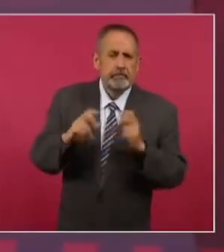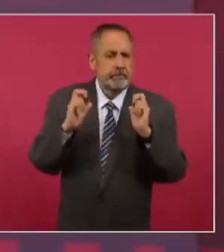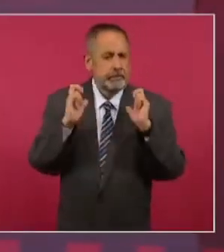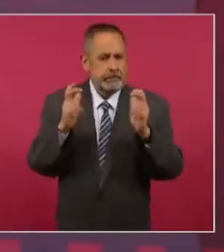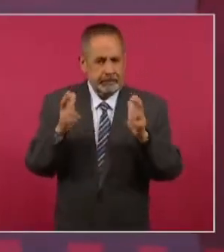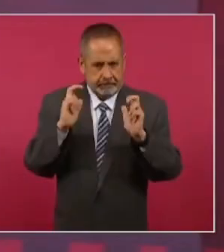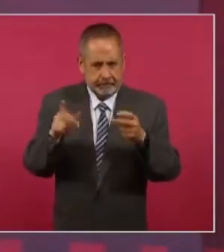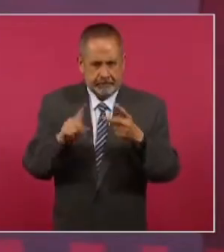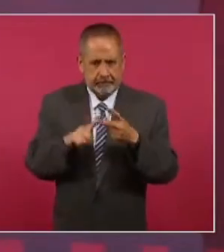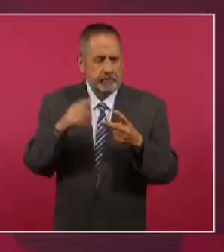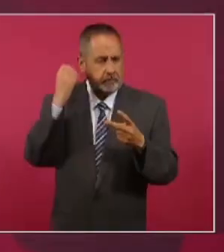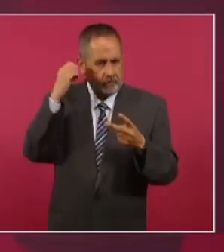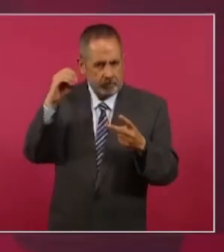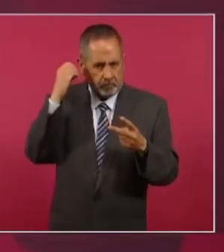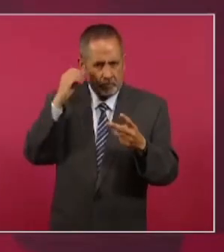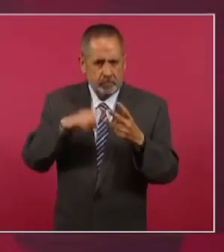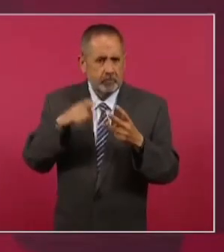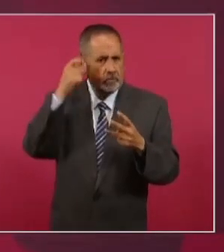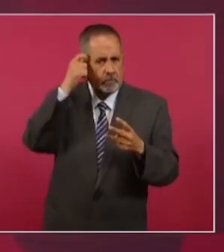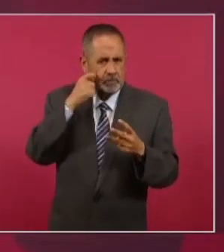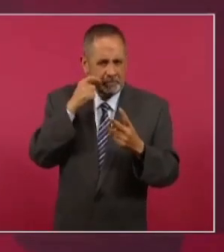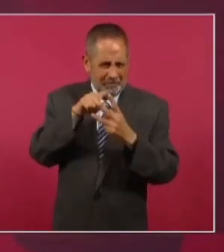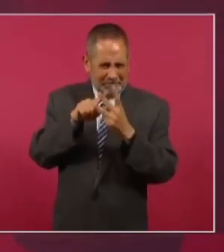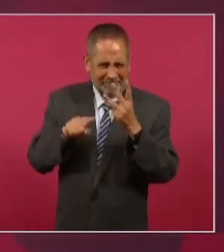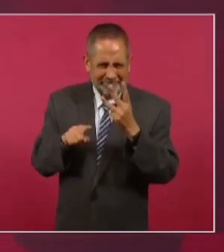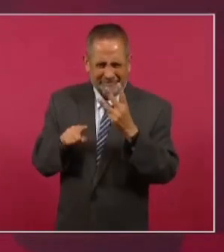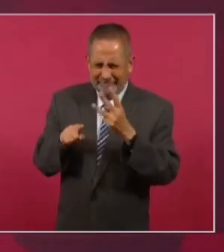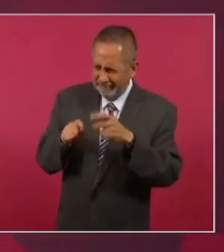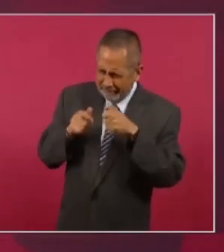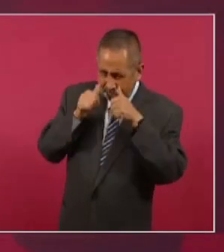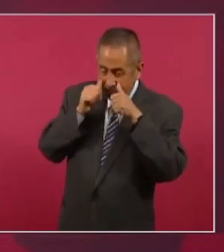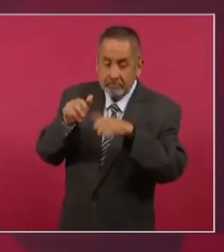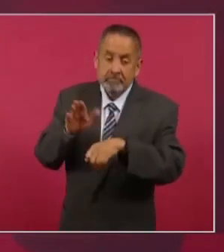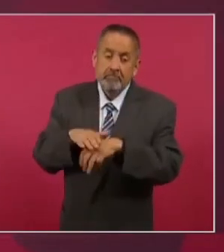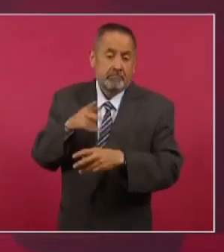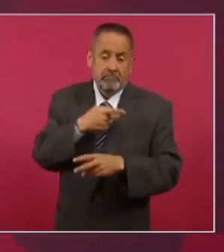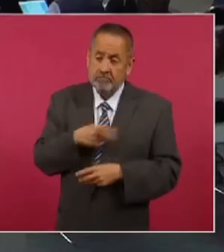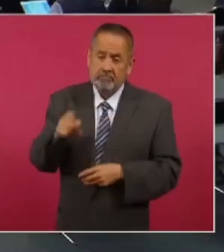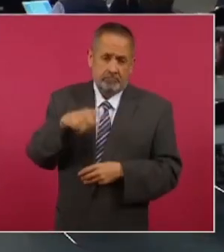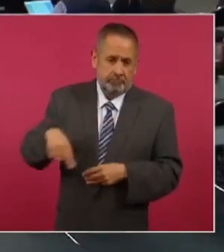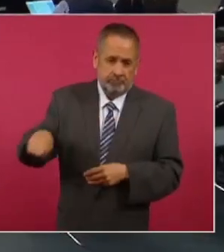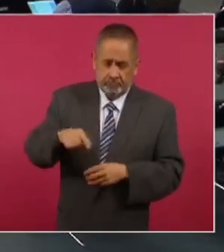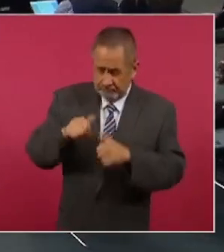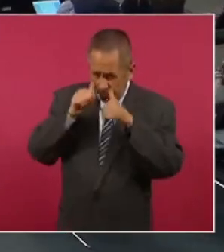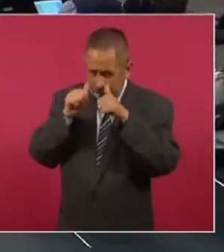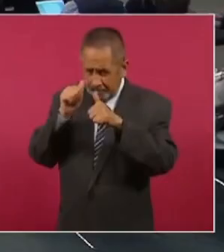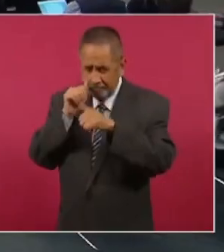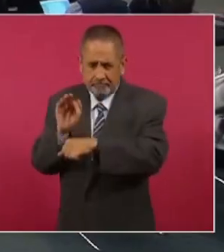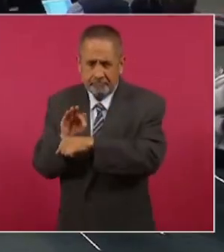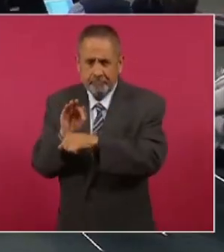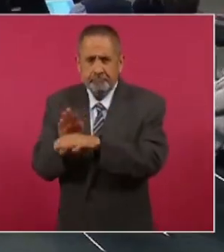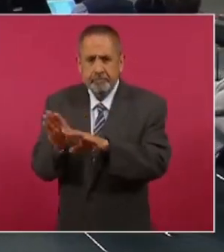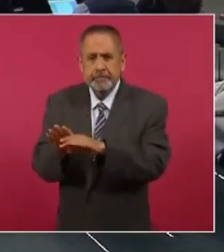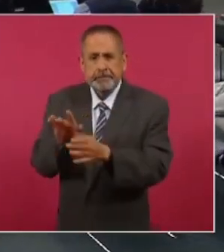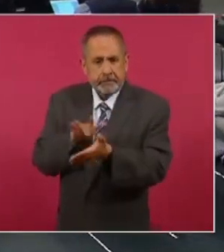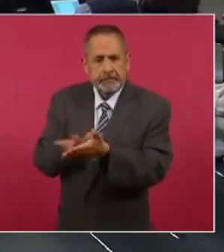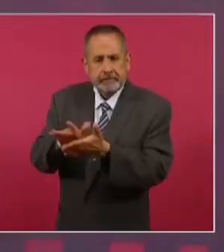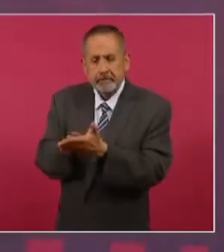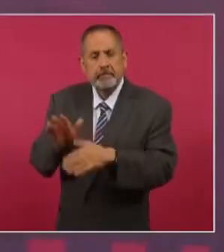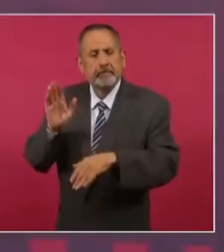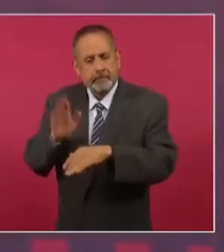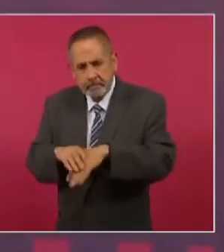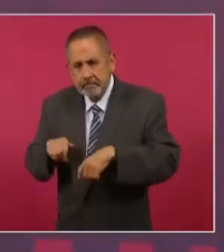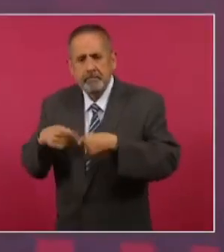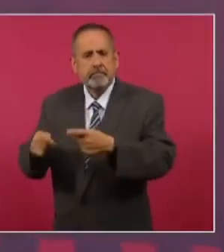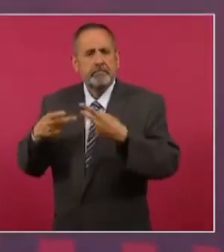chiapas oaxaca y guerrero los más pobres y con mayor